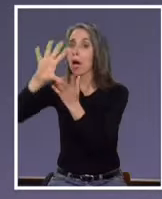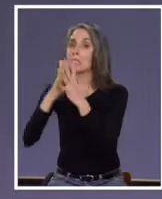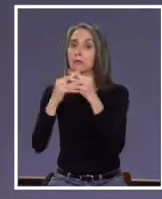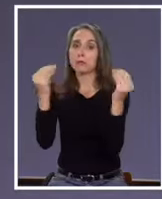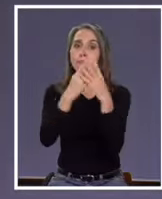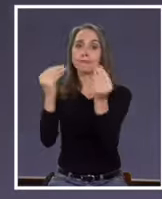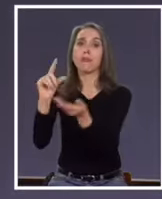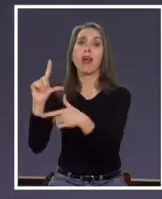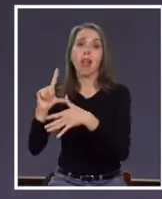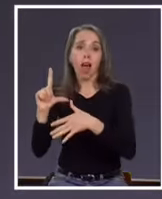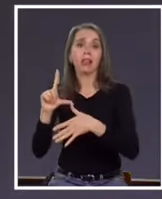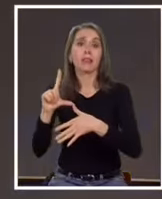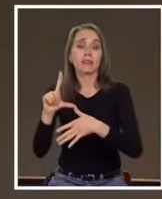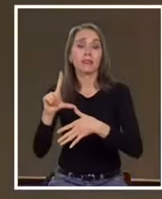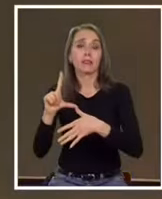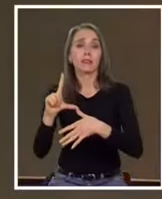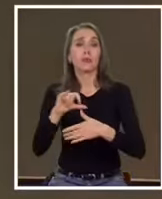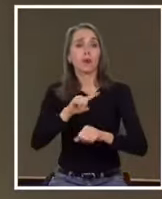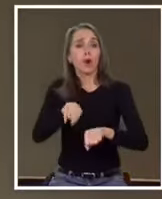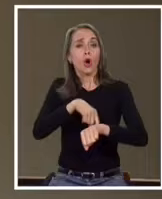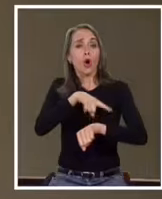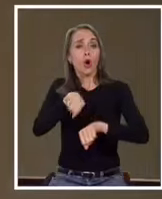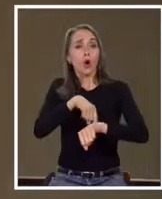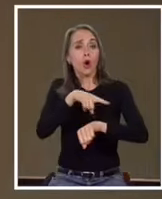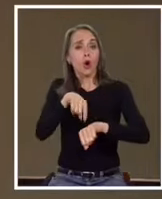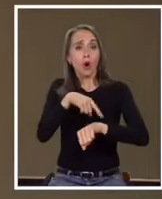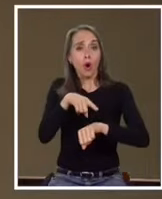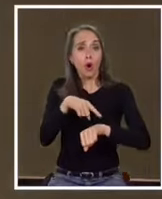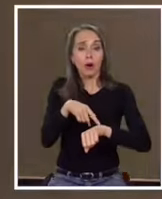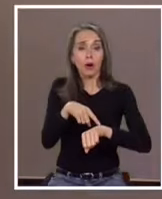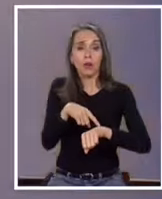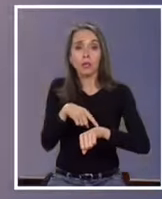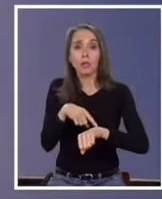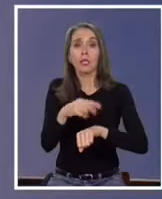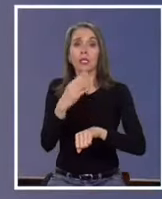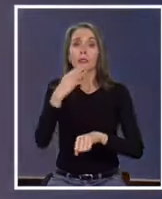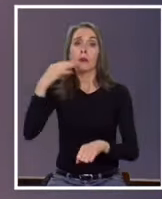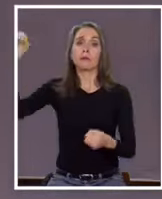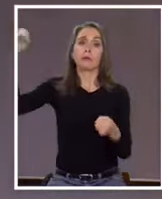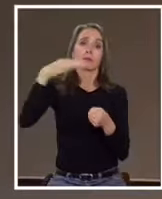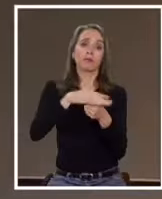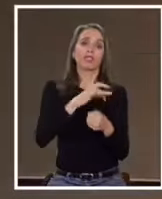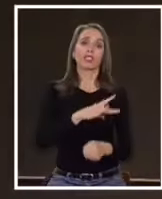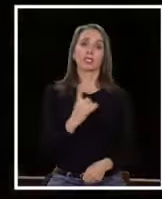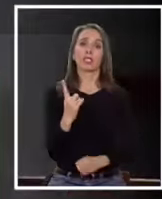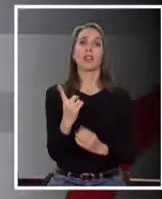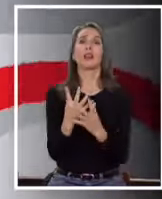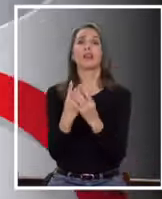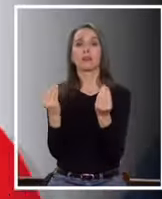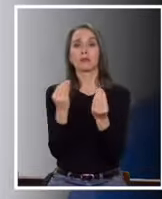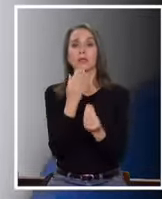países latinoamericanos. Con el paso de las horas, la tragedia también tocó de cerca a Chile.